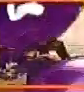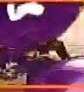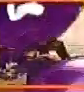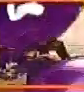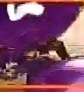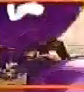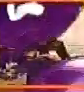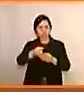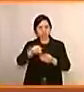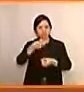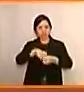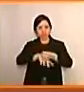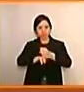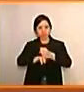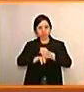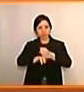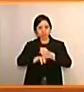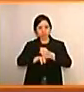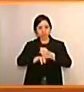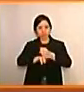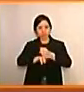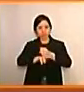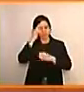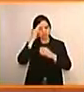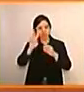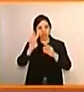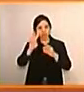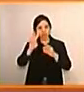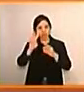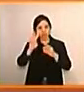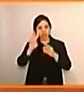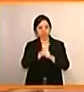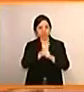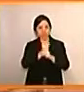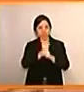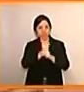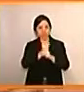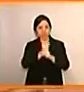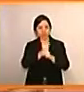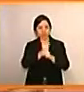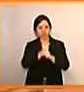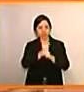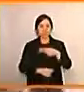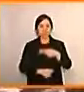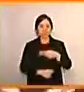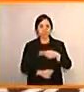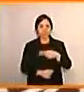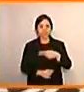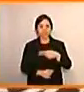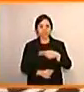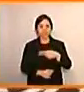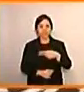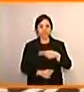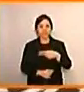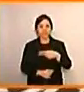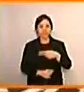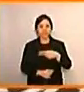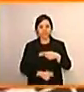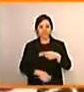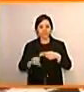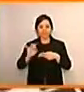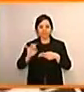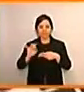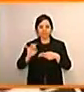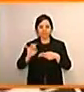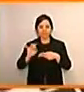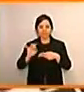multiplicando su dinero con premiados. Conoceremos los dos números ganadores. Suerte, porque el primer número seleccionado, primer dígito 8,